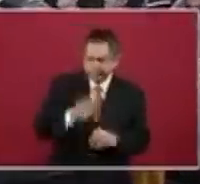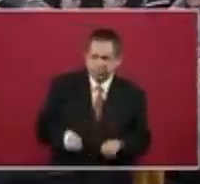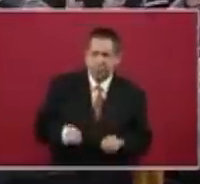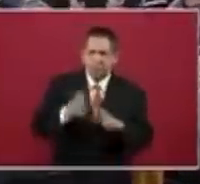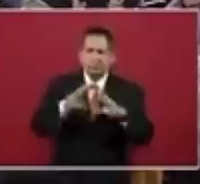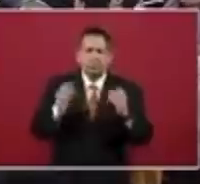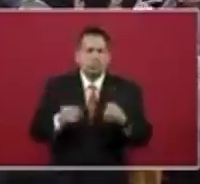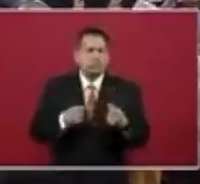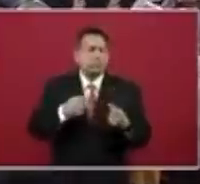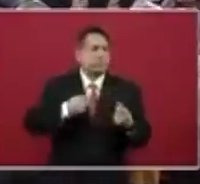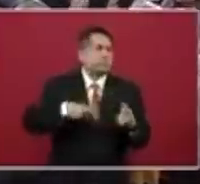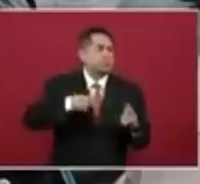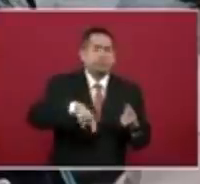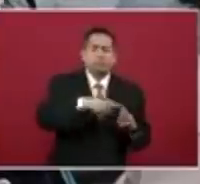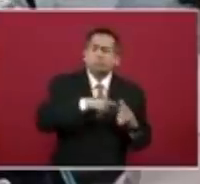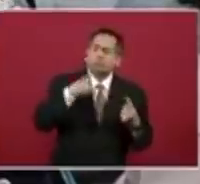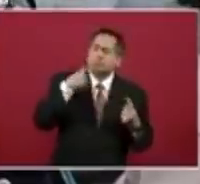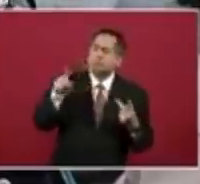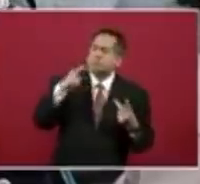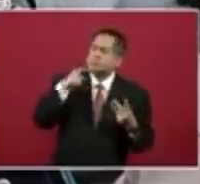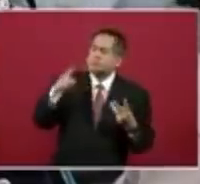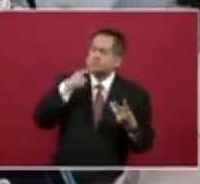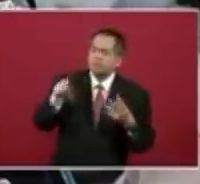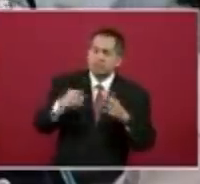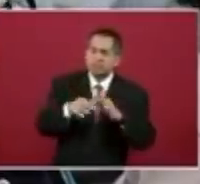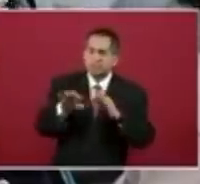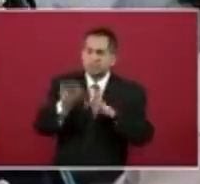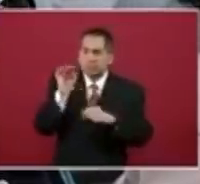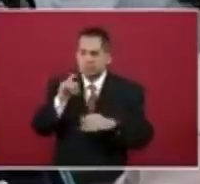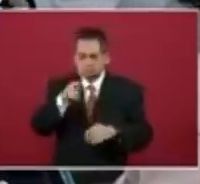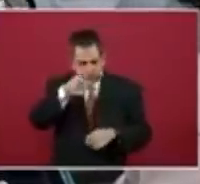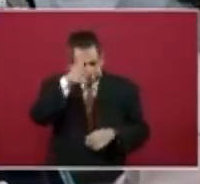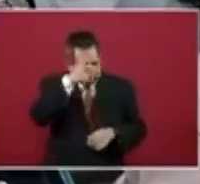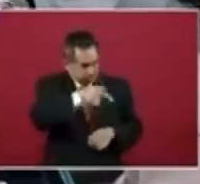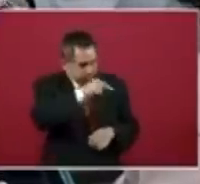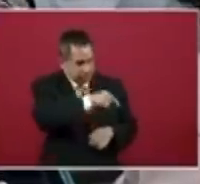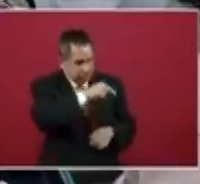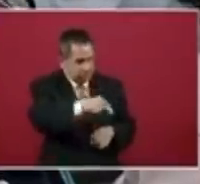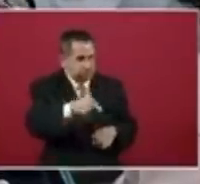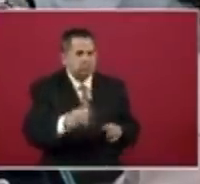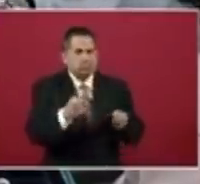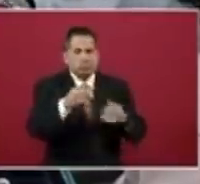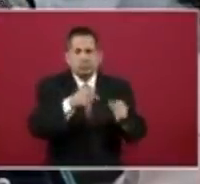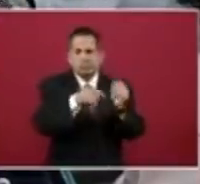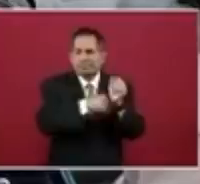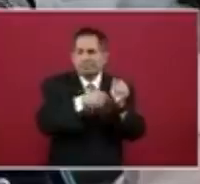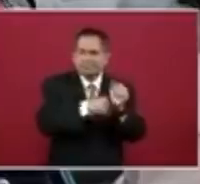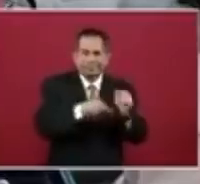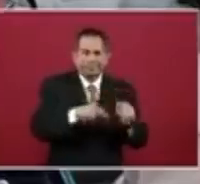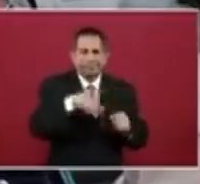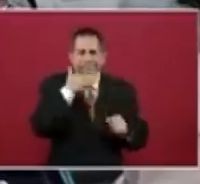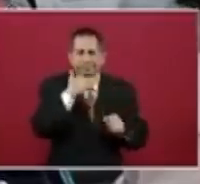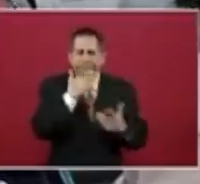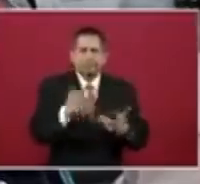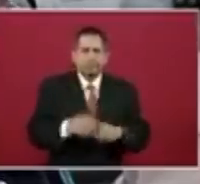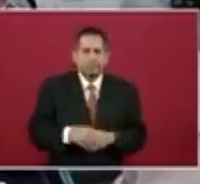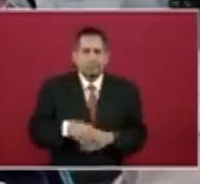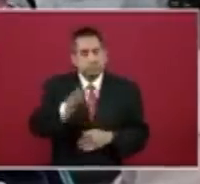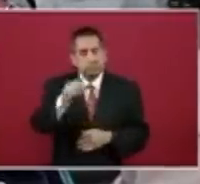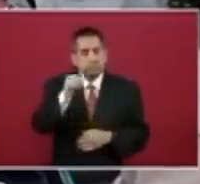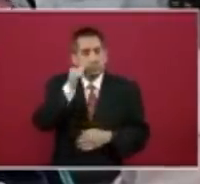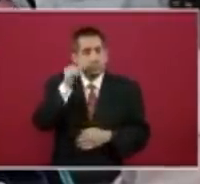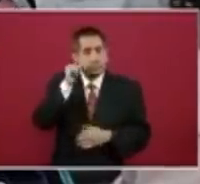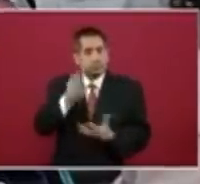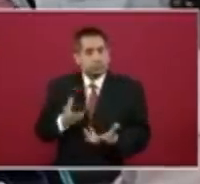número de denuncias ciudadanas que llevaron a encontrar tomas clandestinas. Por otra parte, el día de ayer usted se reunió con Guy